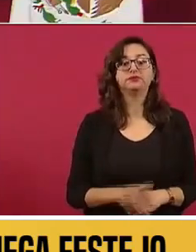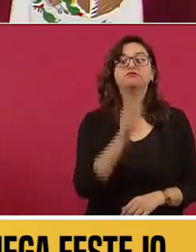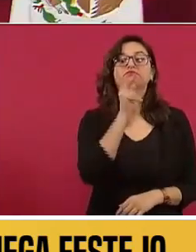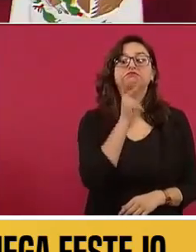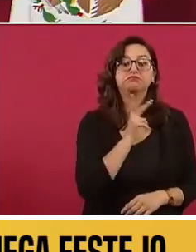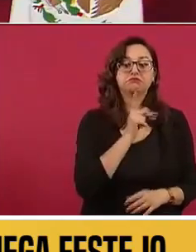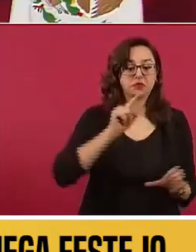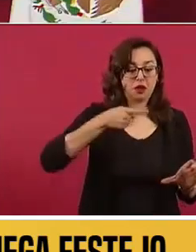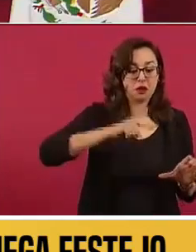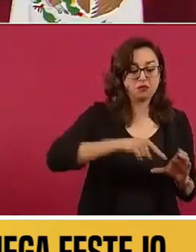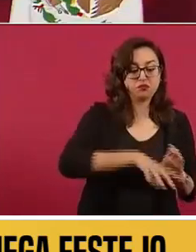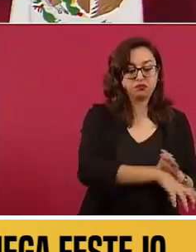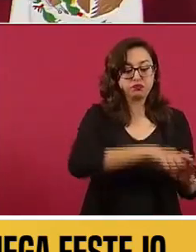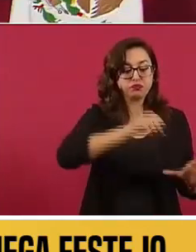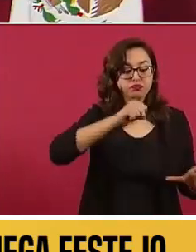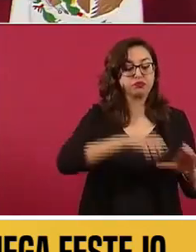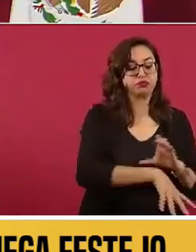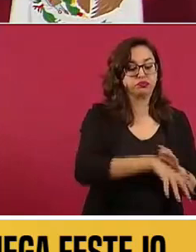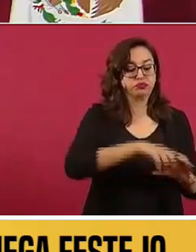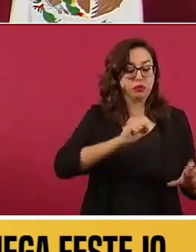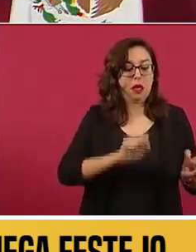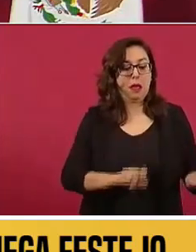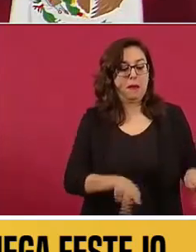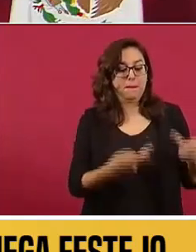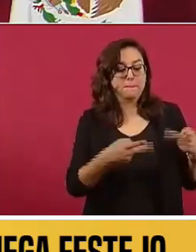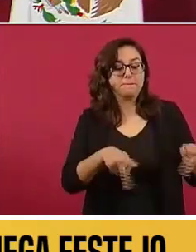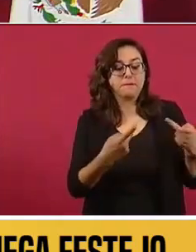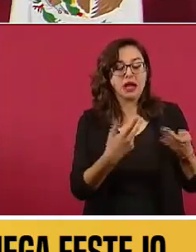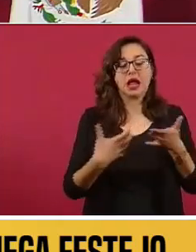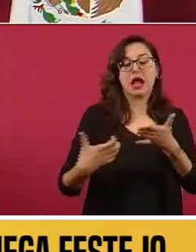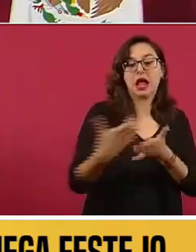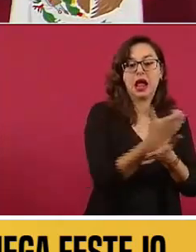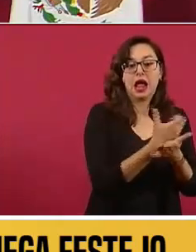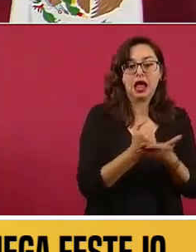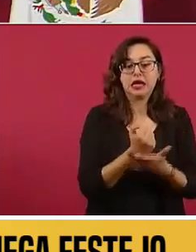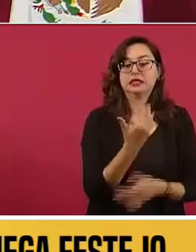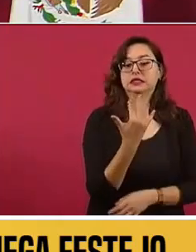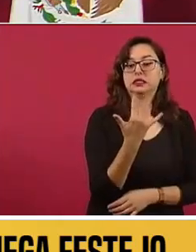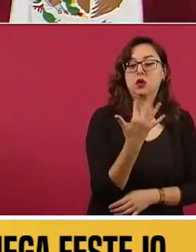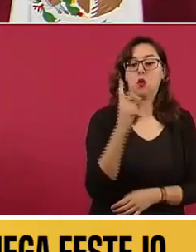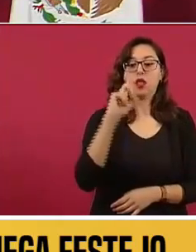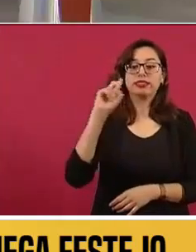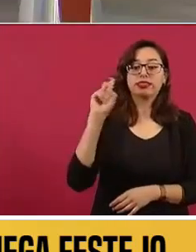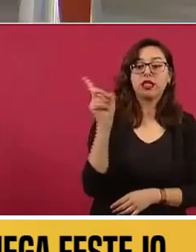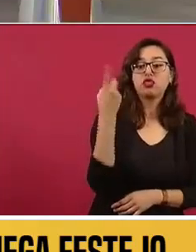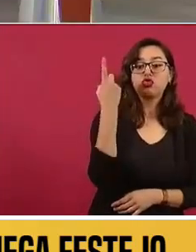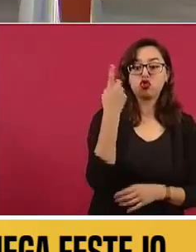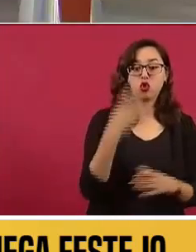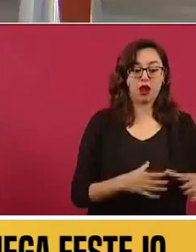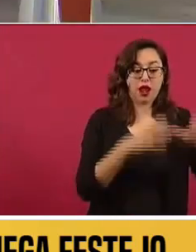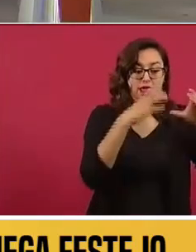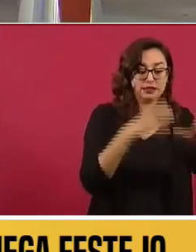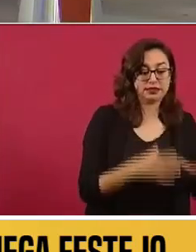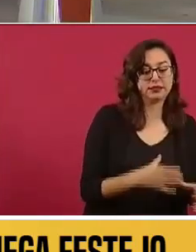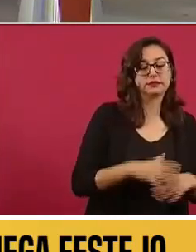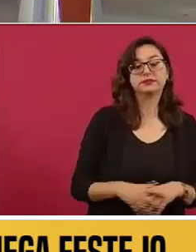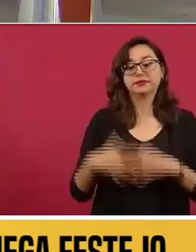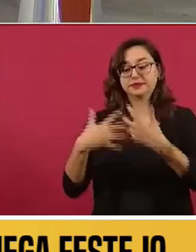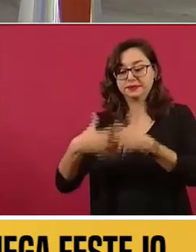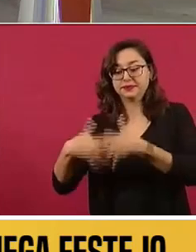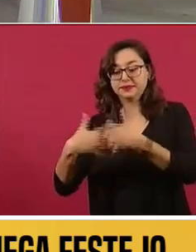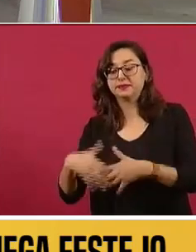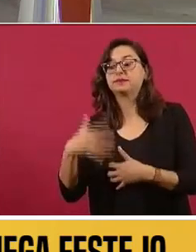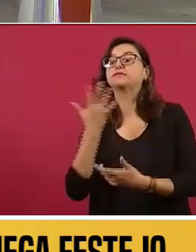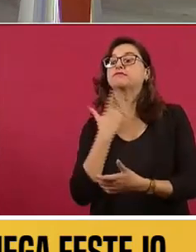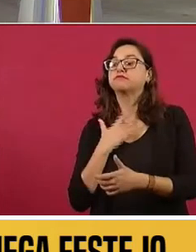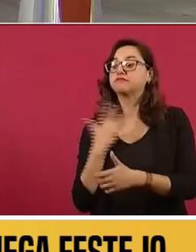Extrayendo y vendiendo petróleo, Pemex gana $50 por barril. Refinando